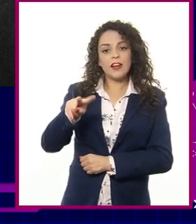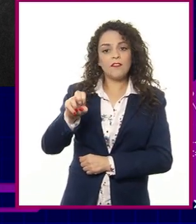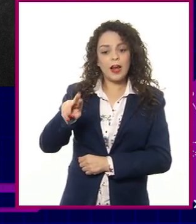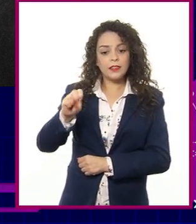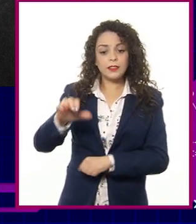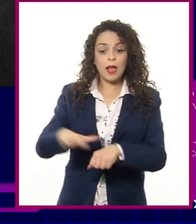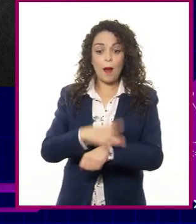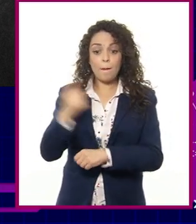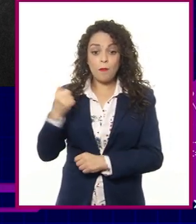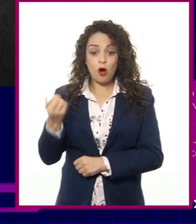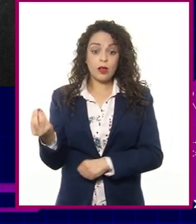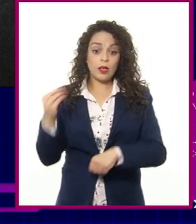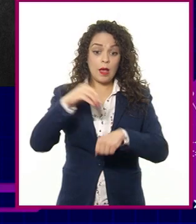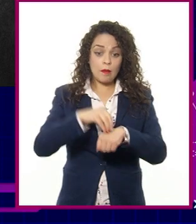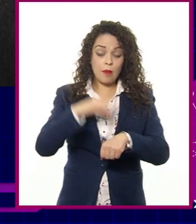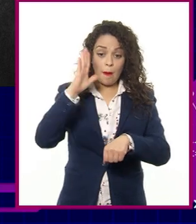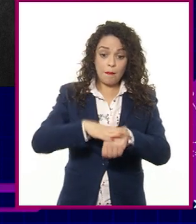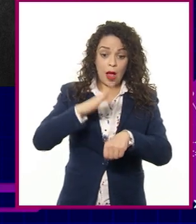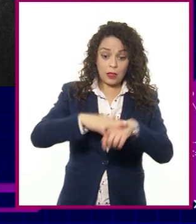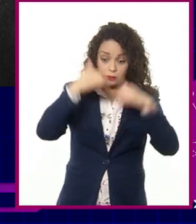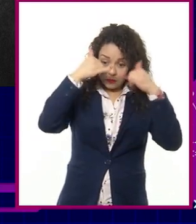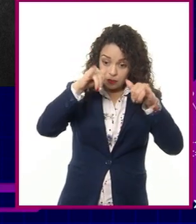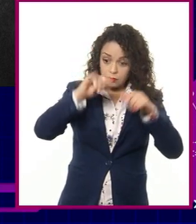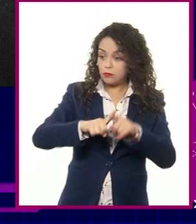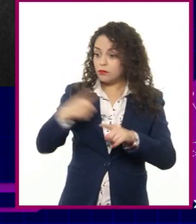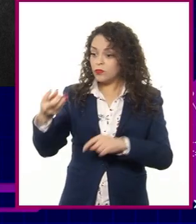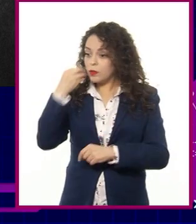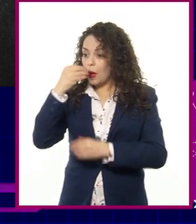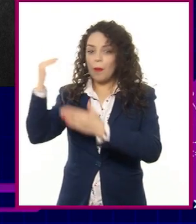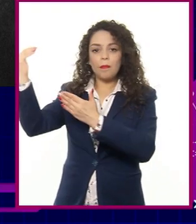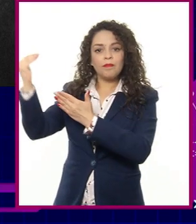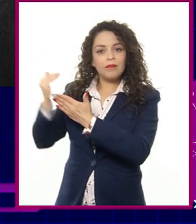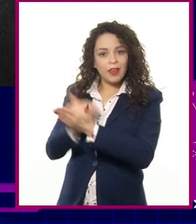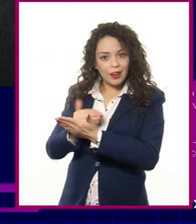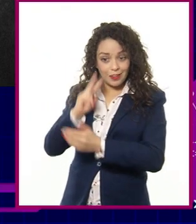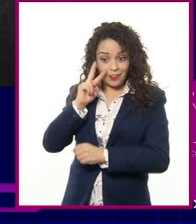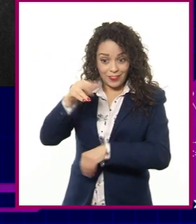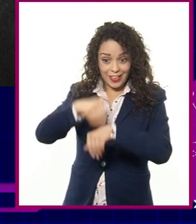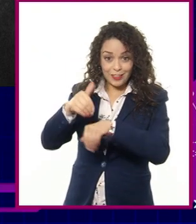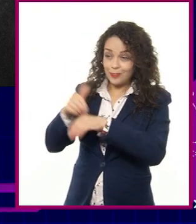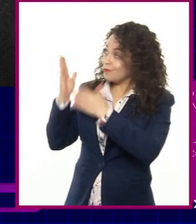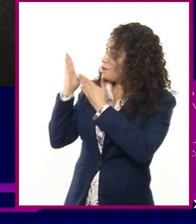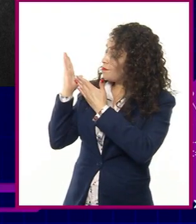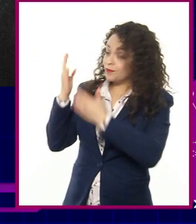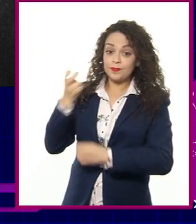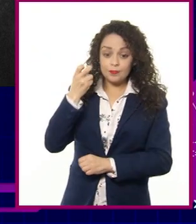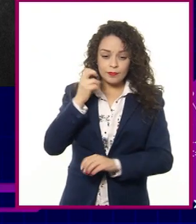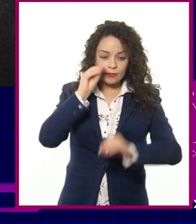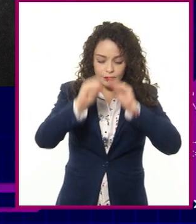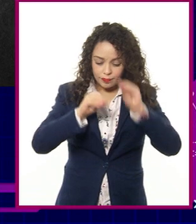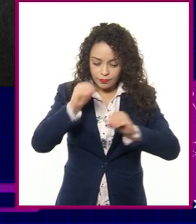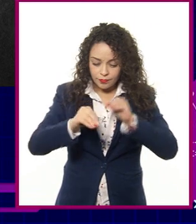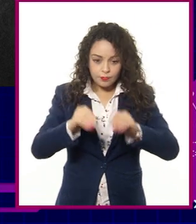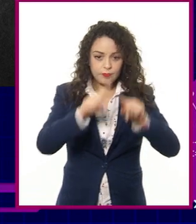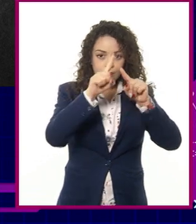misma proporción los de la segunda. Para trazar la gráfica, ubicamos los puntos de la tabla en un plano